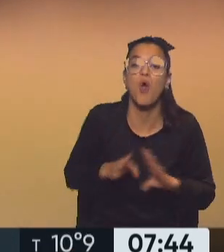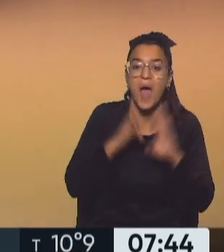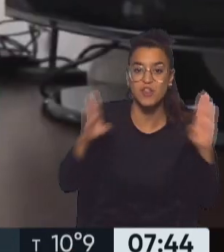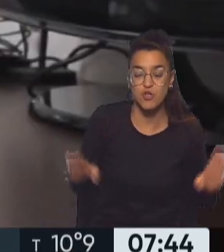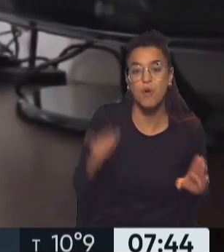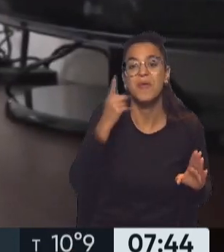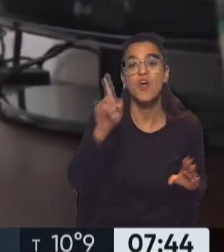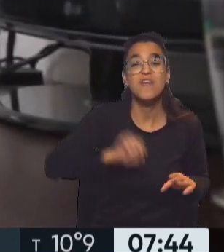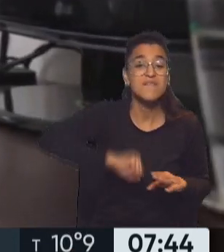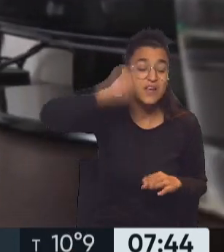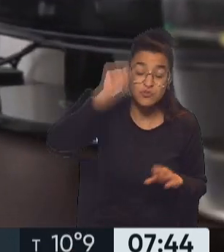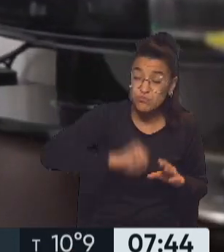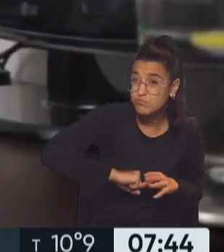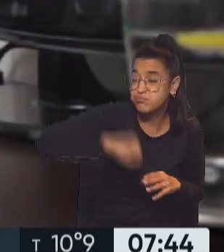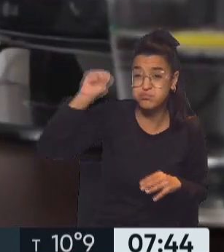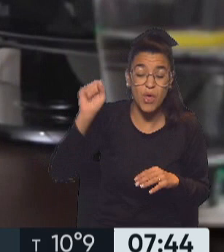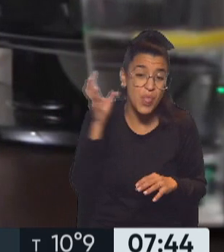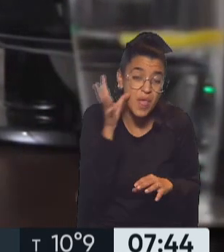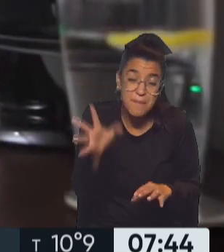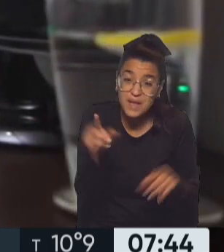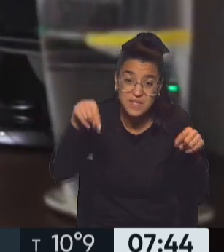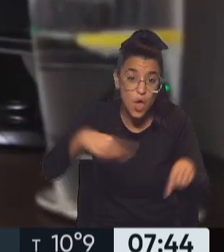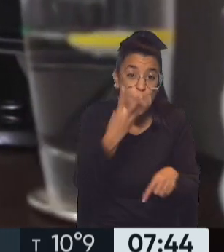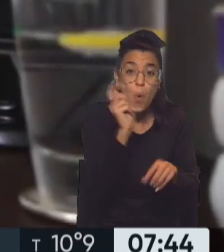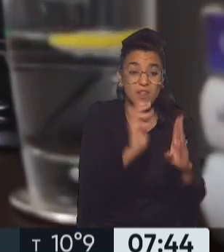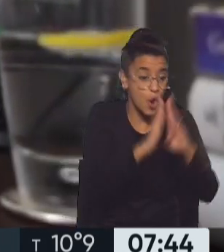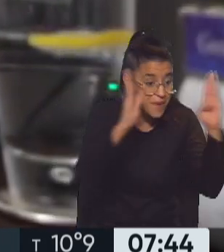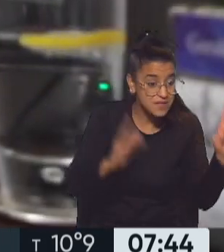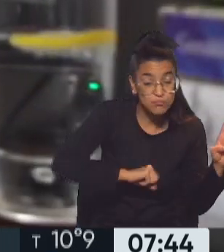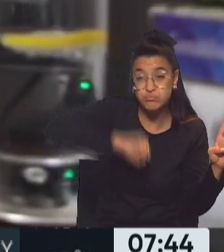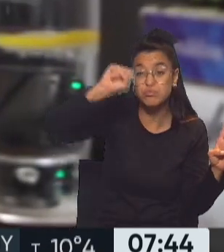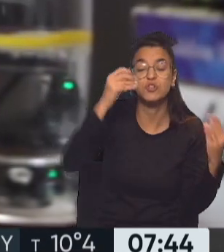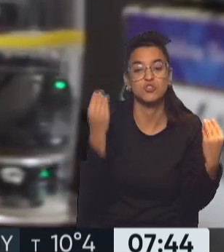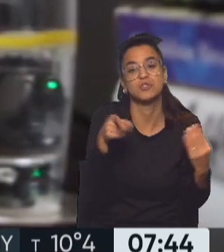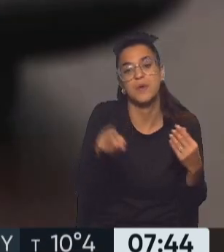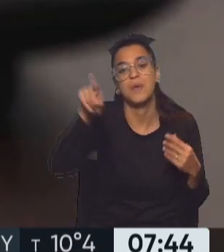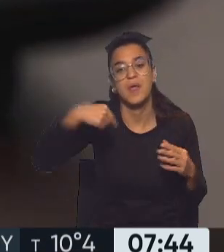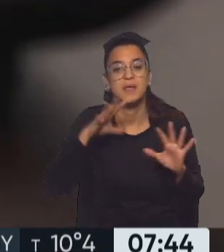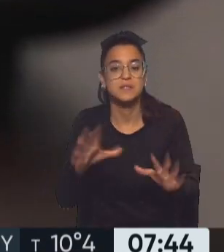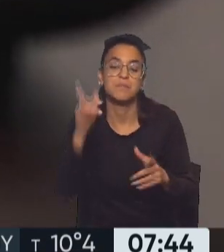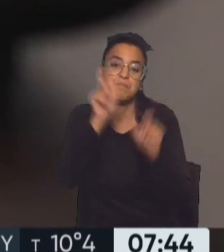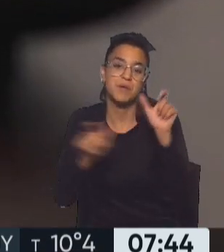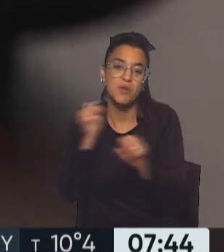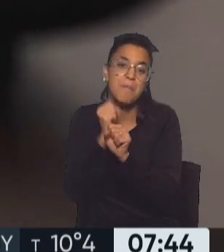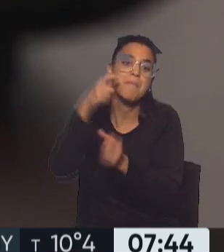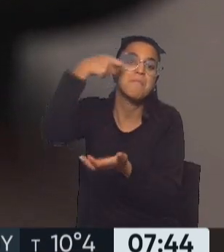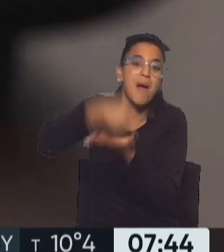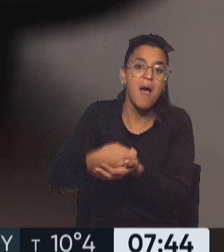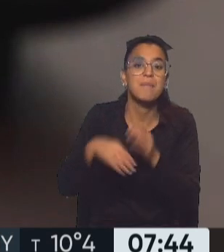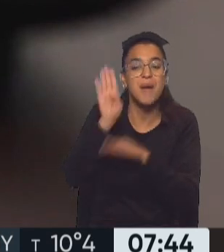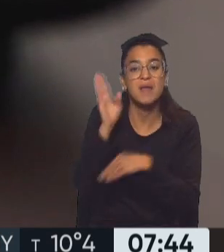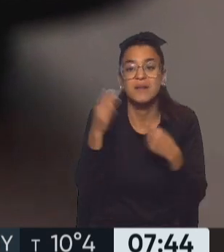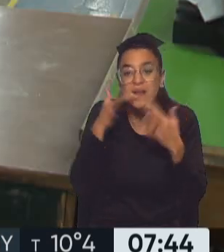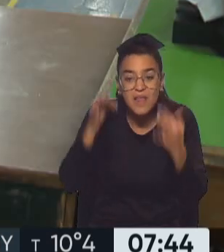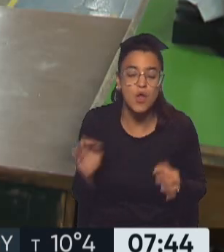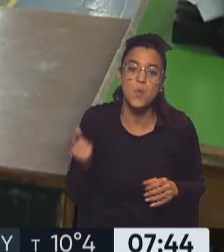Pero como la inflación fue muy alta este primer cuatrimestre, lo que ocurría era esto, que más trabajadores empezaban a pagar y en verdad no